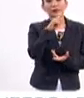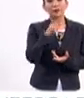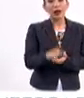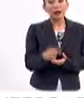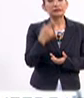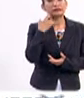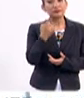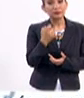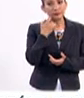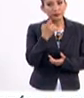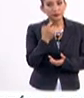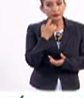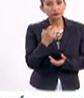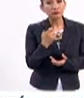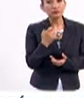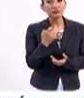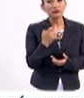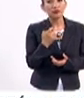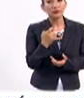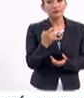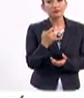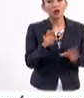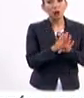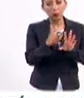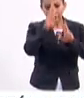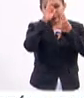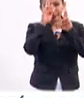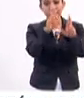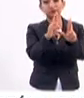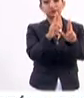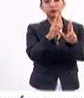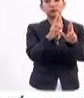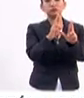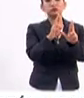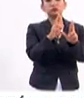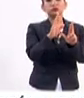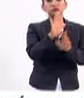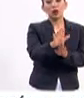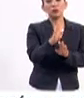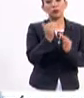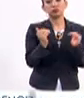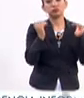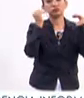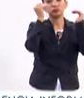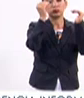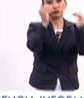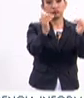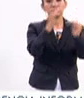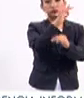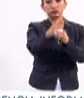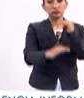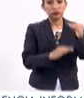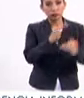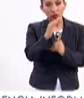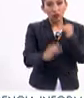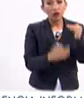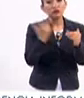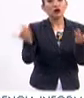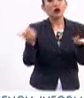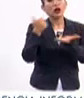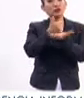hemos tratado de, a modo de homenaje, por supuesto, reivindicar todas